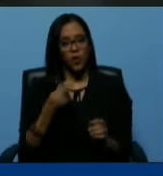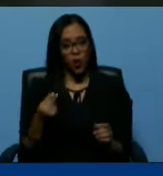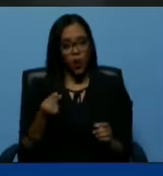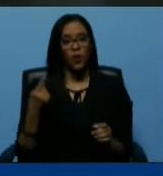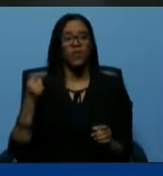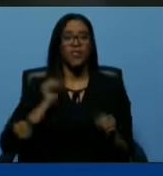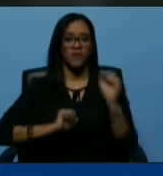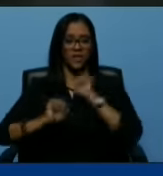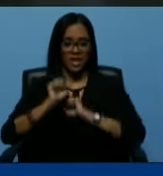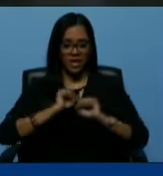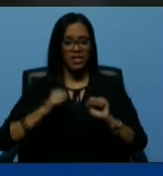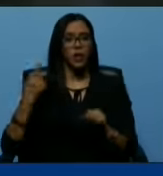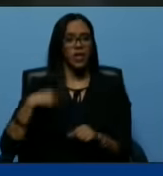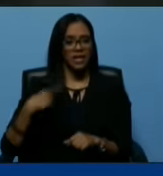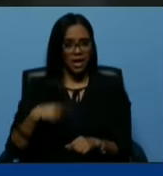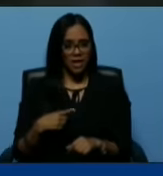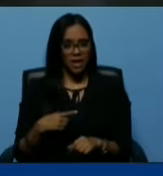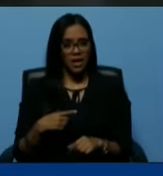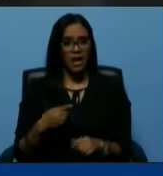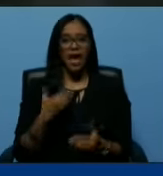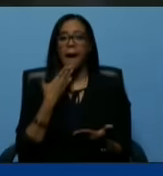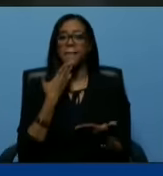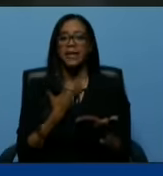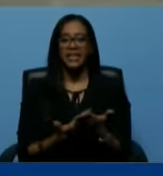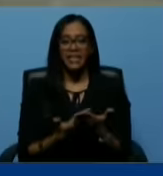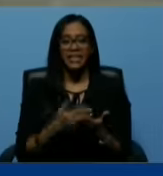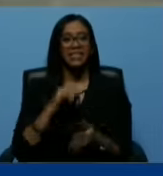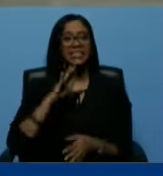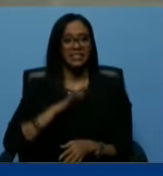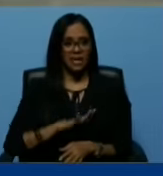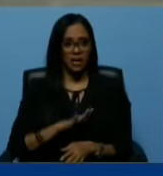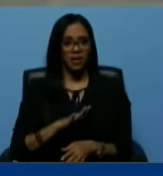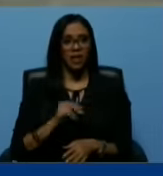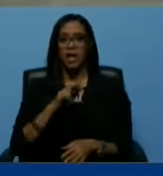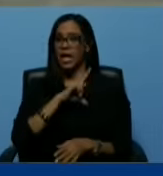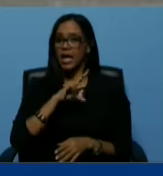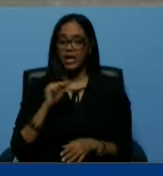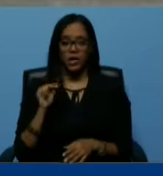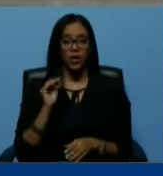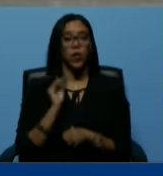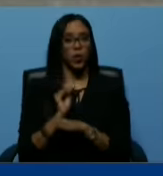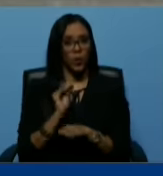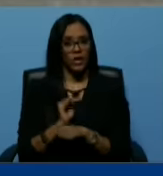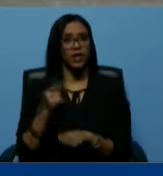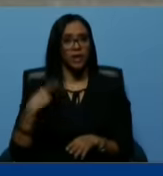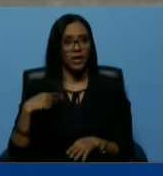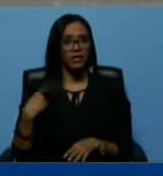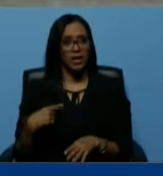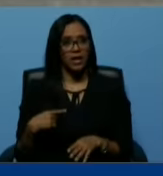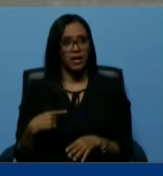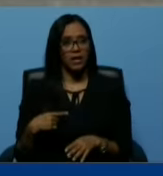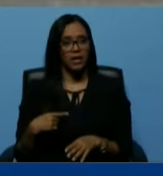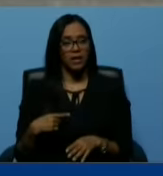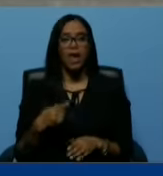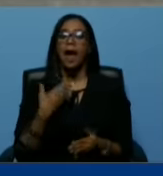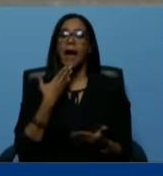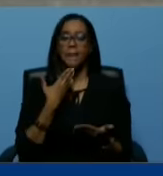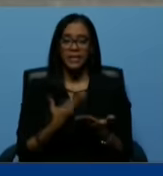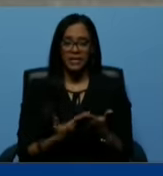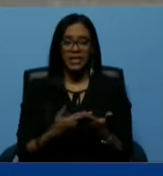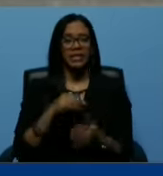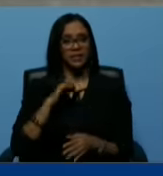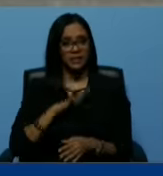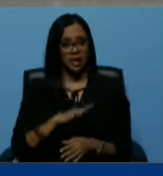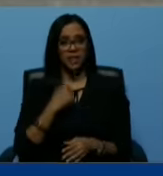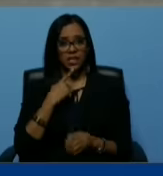tiene, a pedir se queda. ¿Cómo es que dicen? El que no cuida lo que tienen aún, a pedir se queda. Dicen en